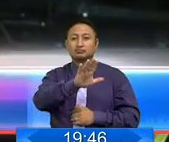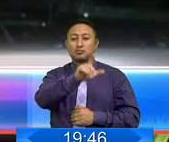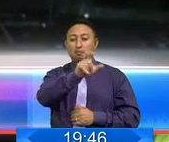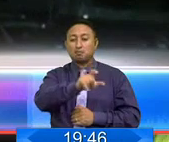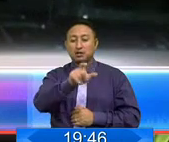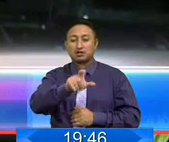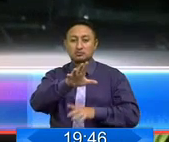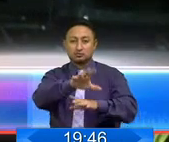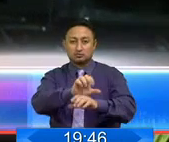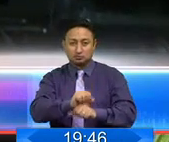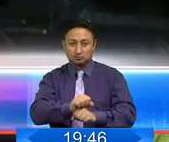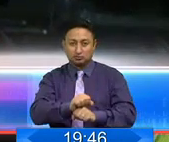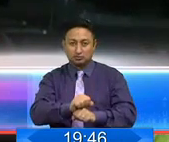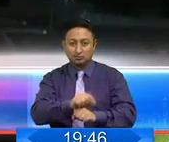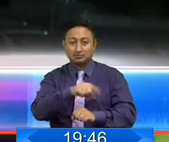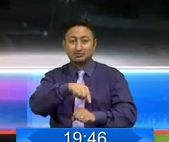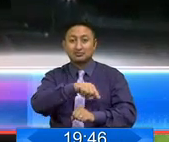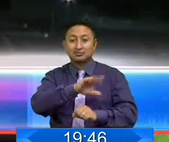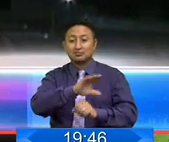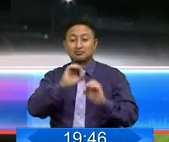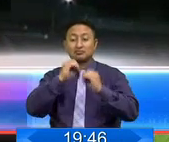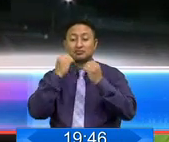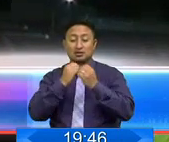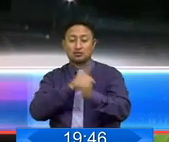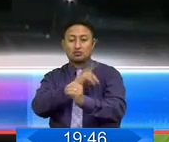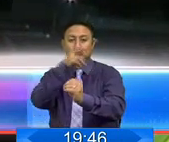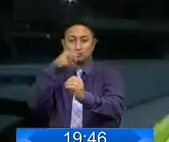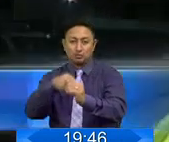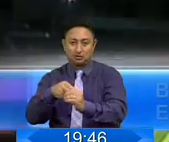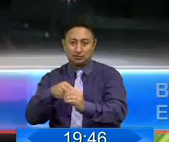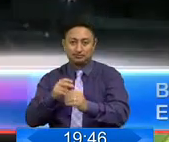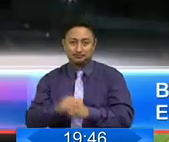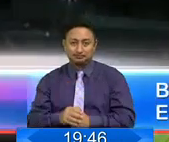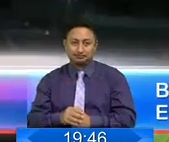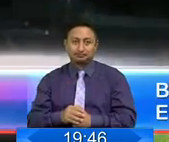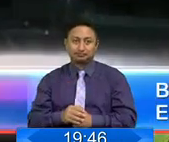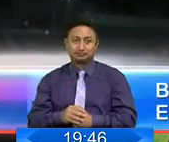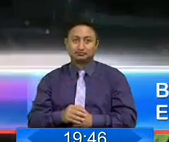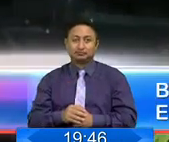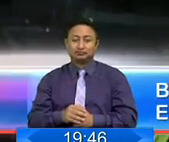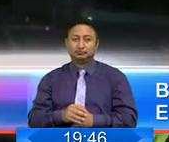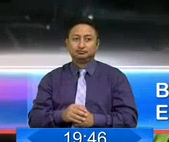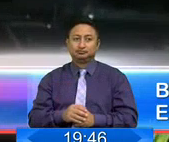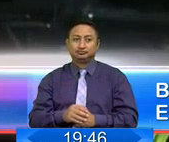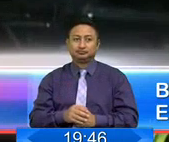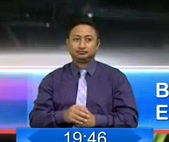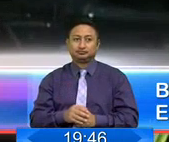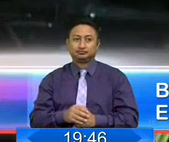detenidos que son parte de una, o presumiblemente son parte de una